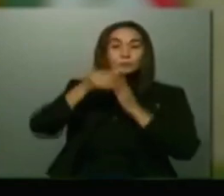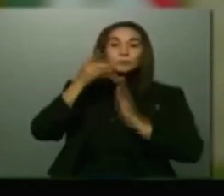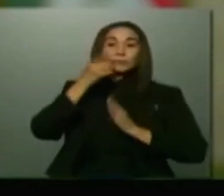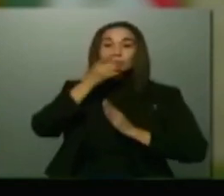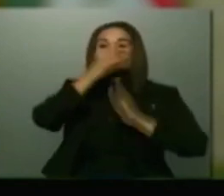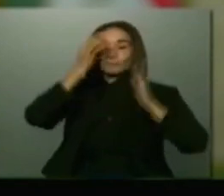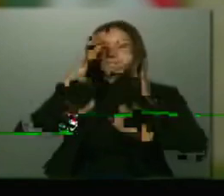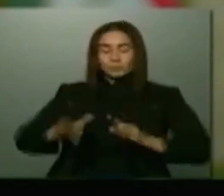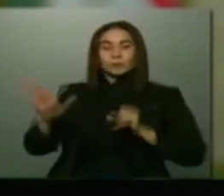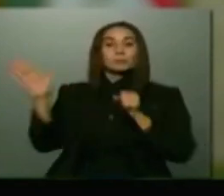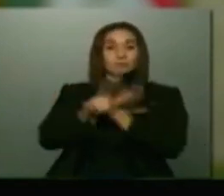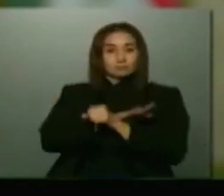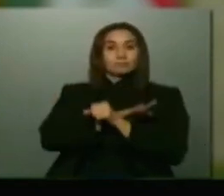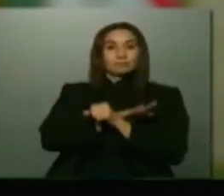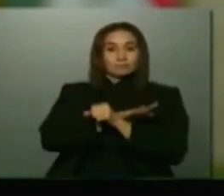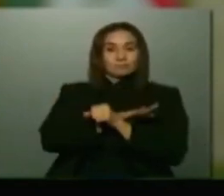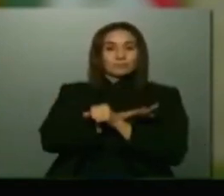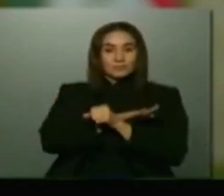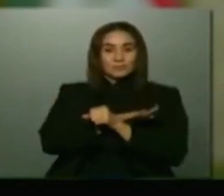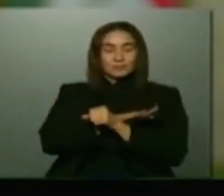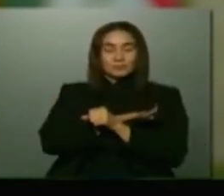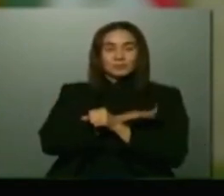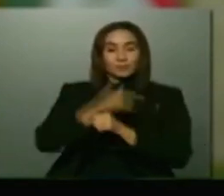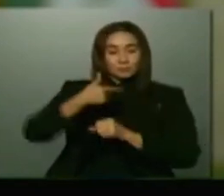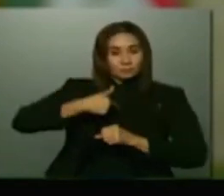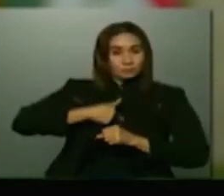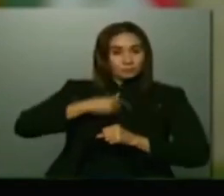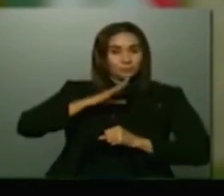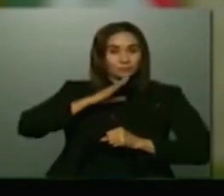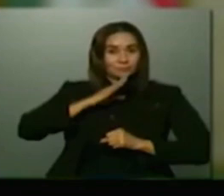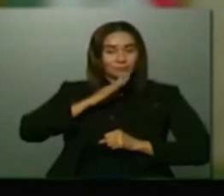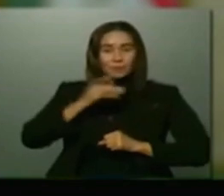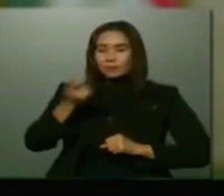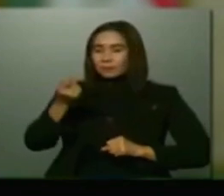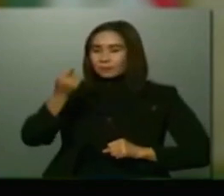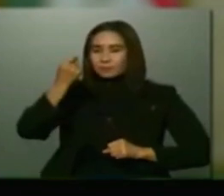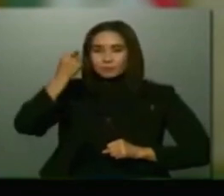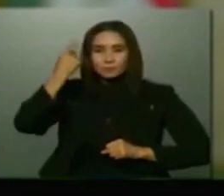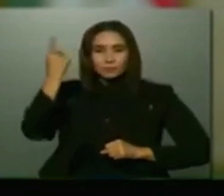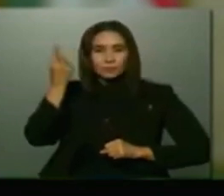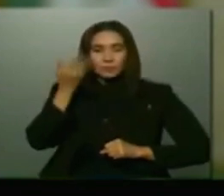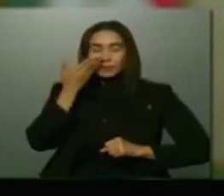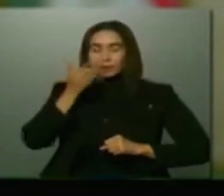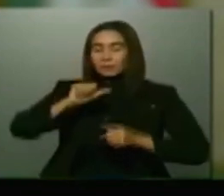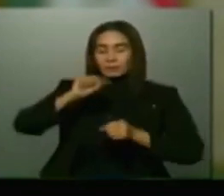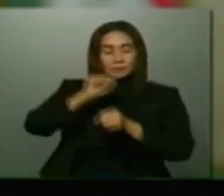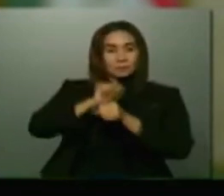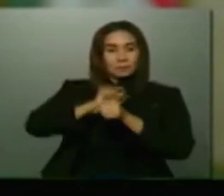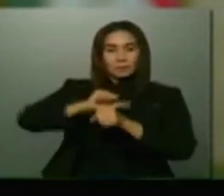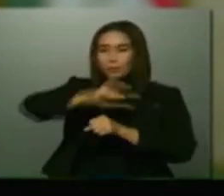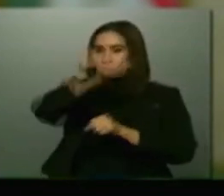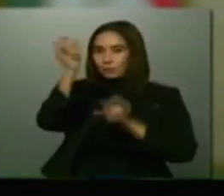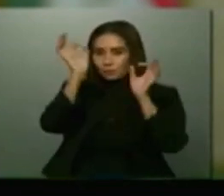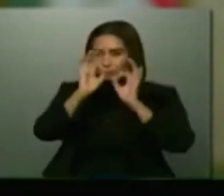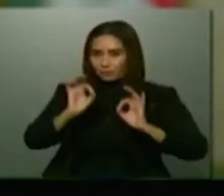dominicano, la cumplimos. Quien les habla no entiende el ejercicio público de otra manera.